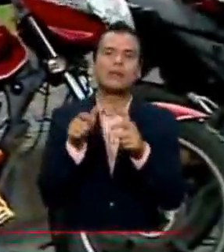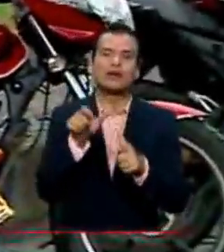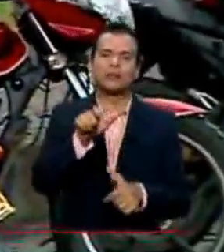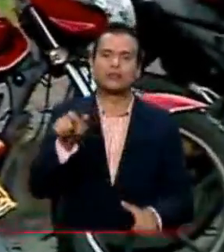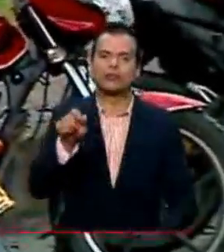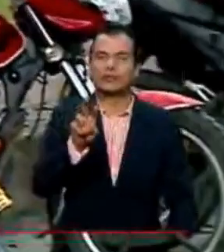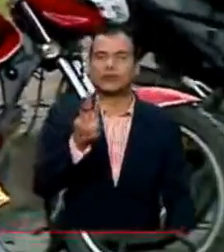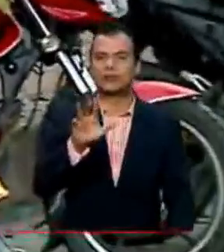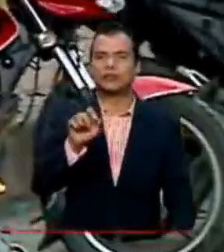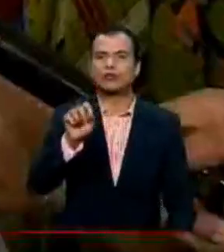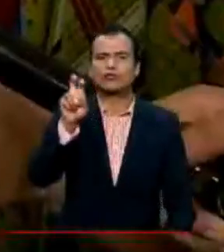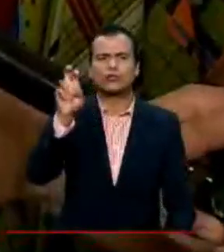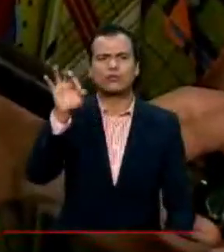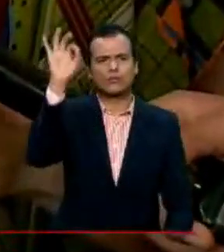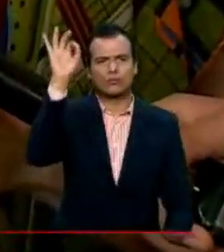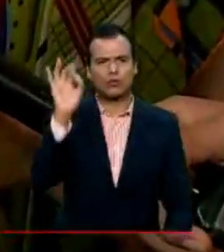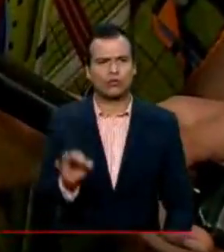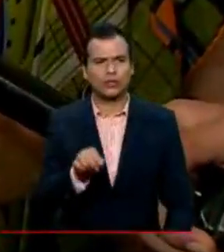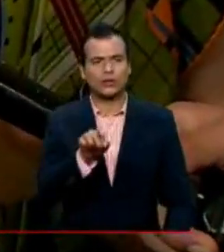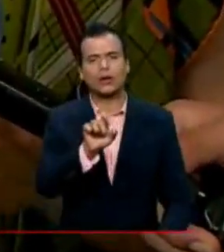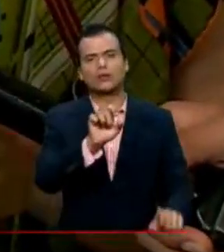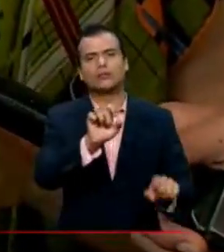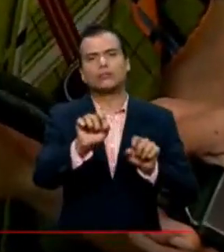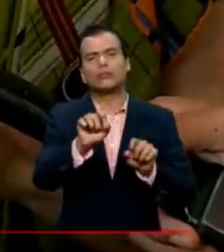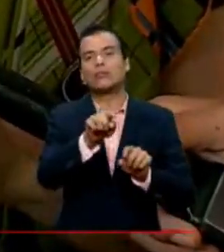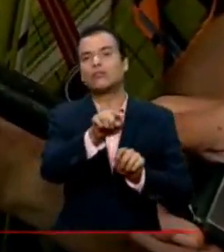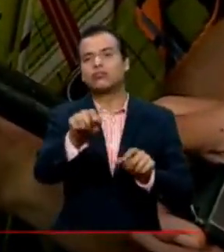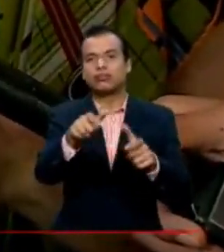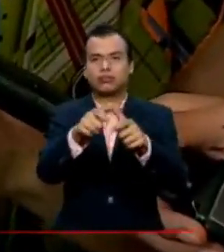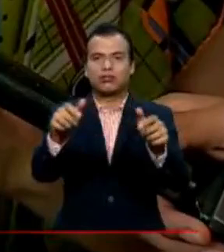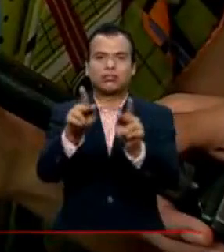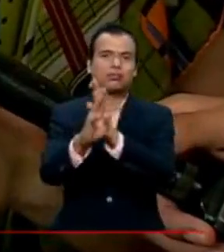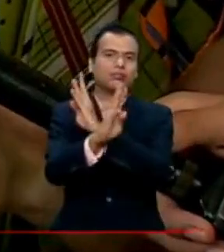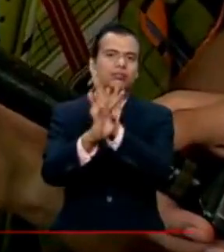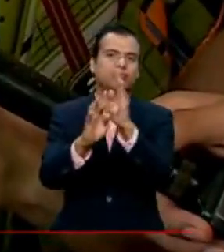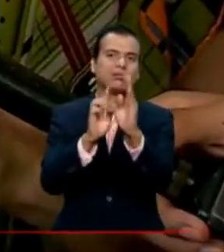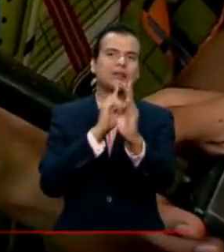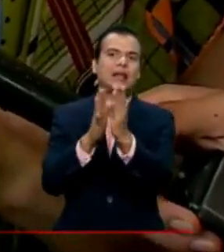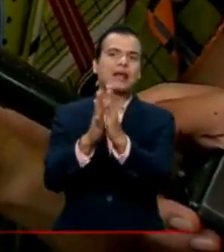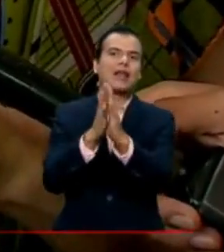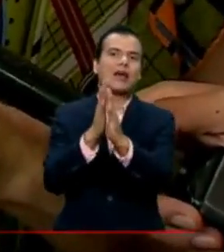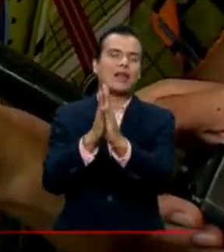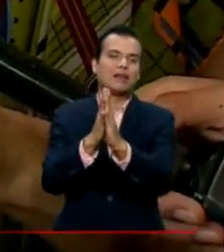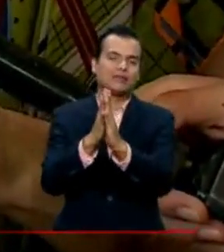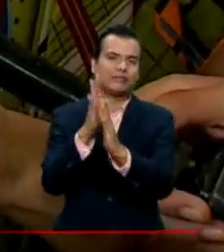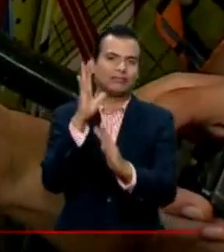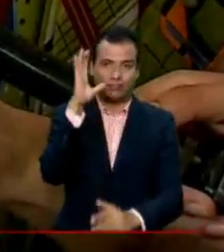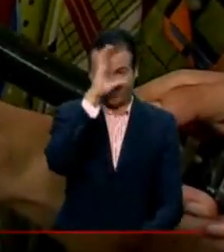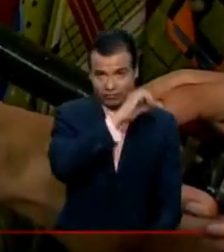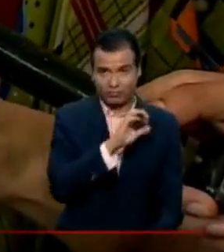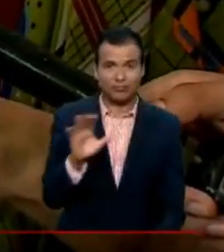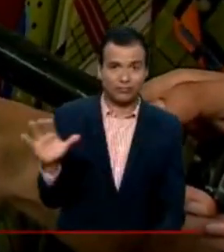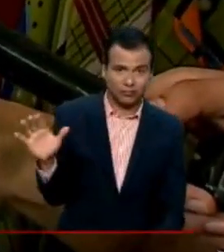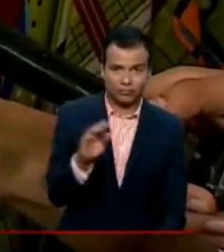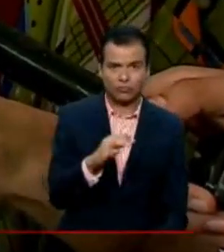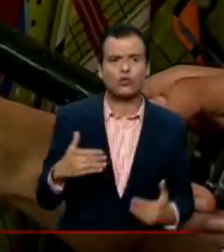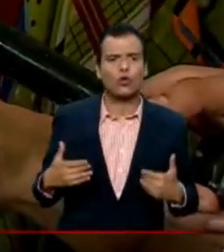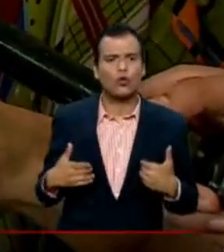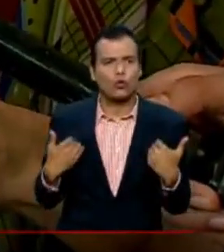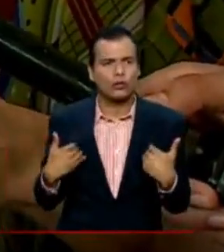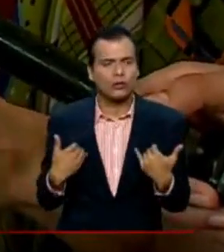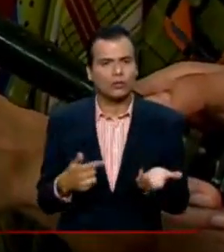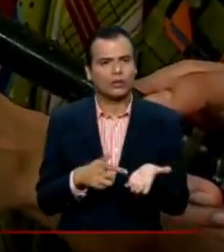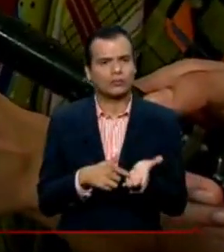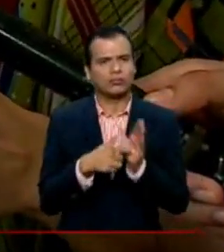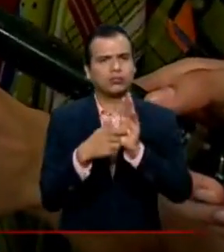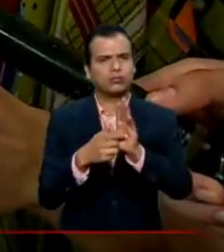35,7%. La encuesta más importante es la calle, y lo que yo veo de los ciudadanos de Cali es que están contentos, que se ven los cambios